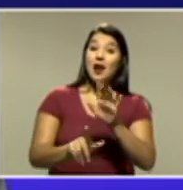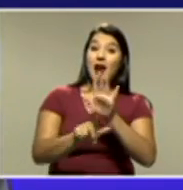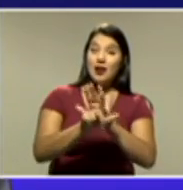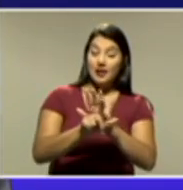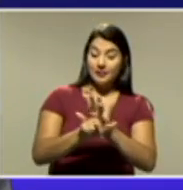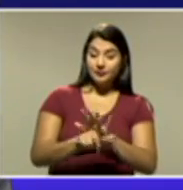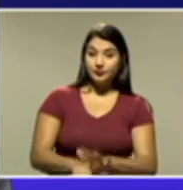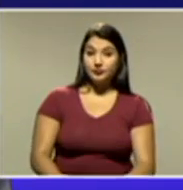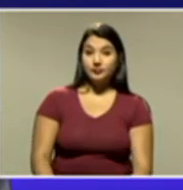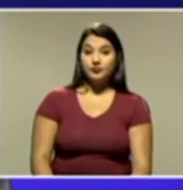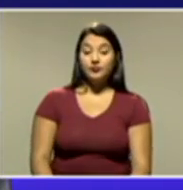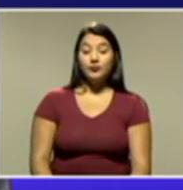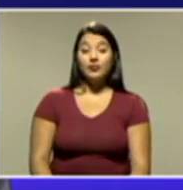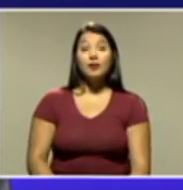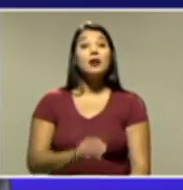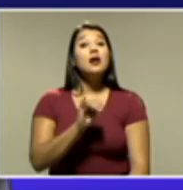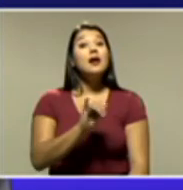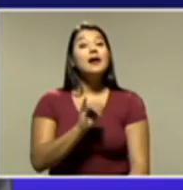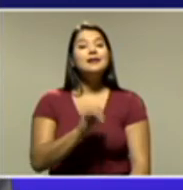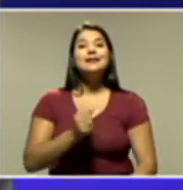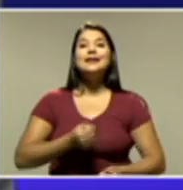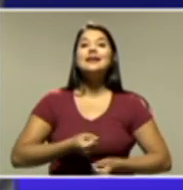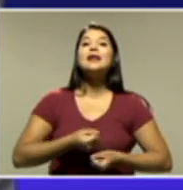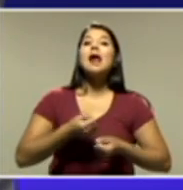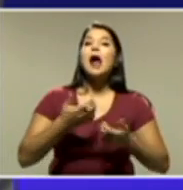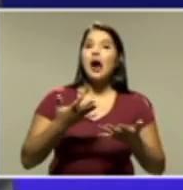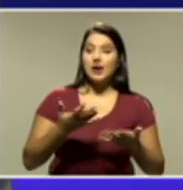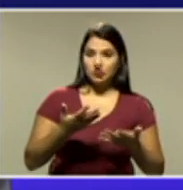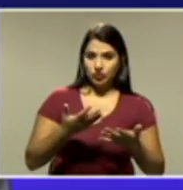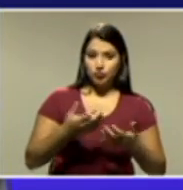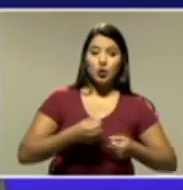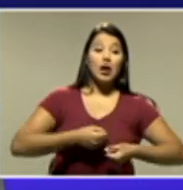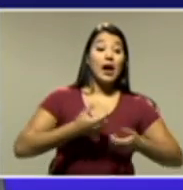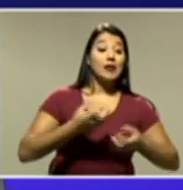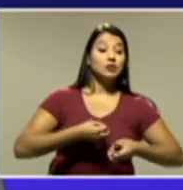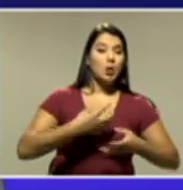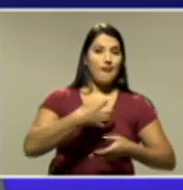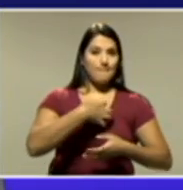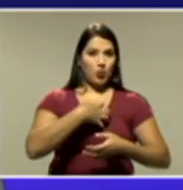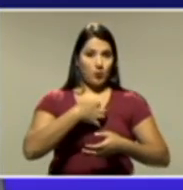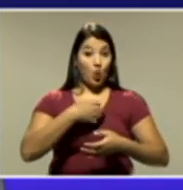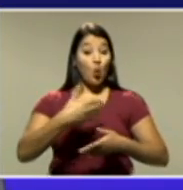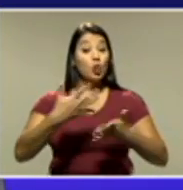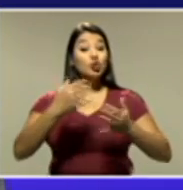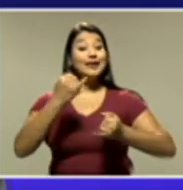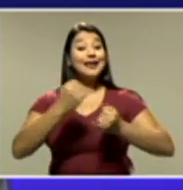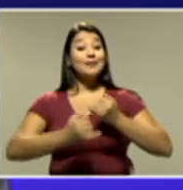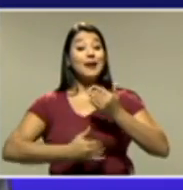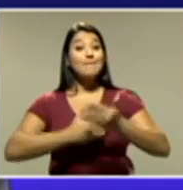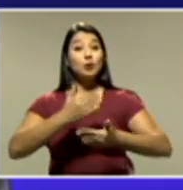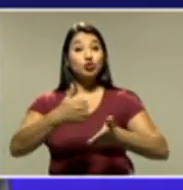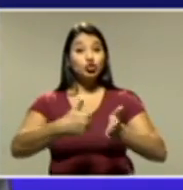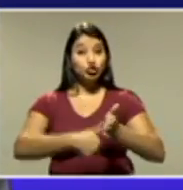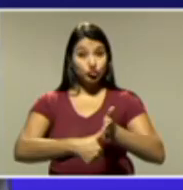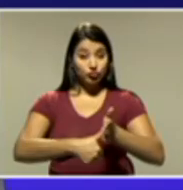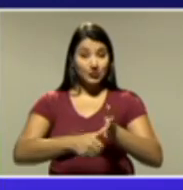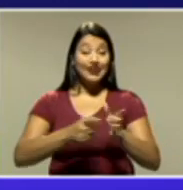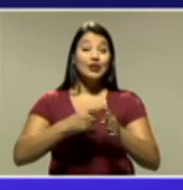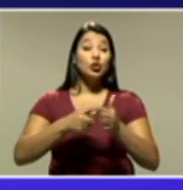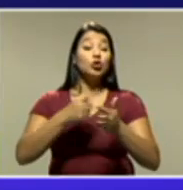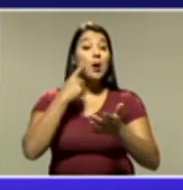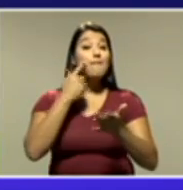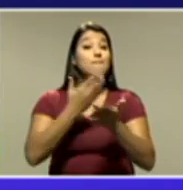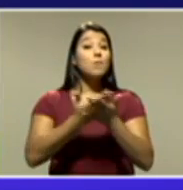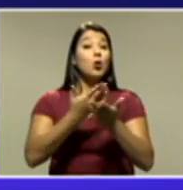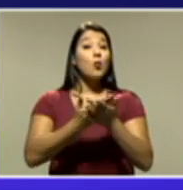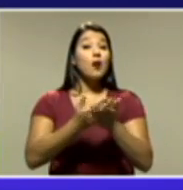estatutos. Ese tipo de gastos podrá ser reembolsado pasado el proceso electoral. Es importante mencionar